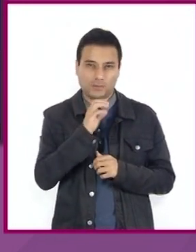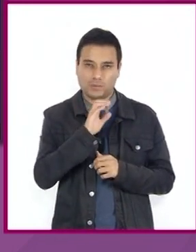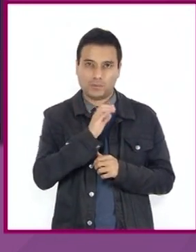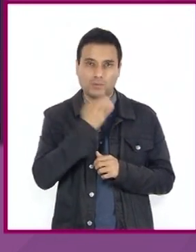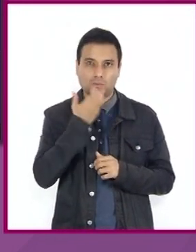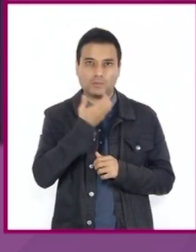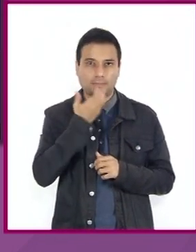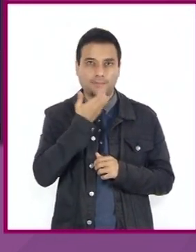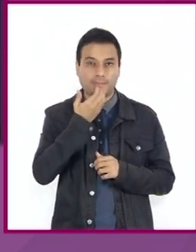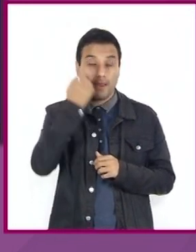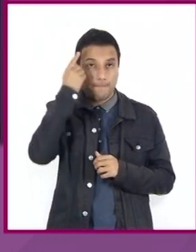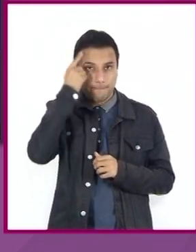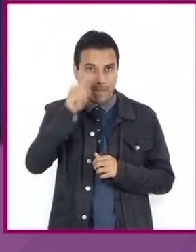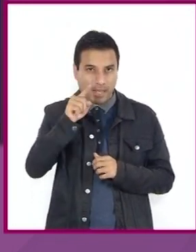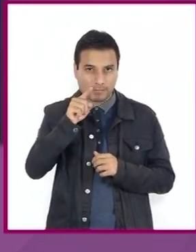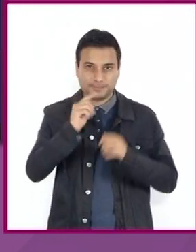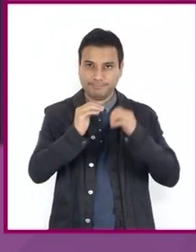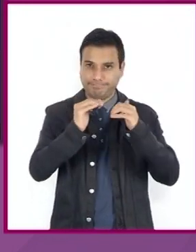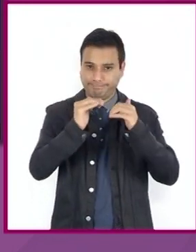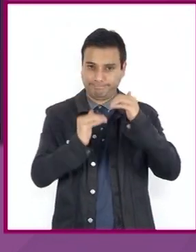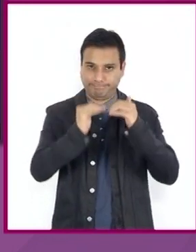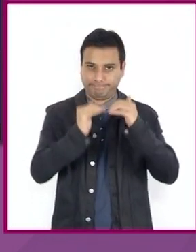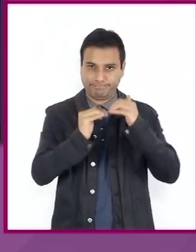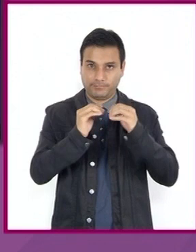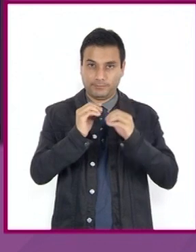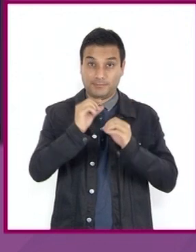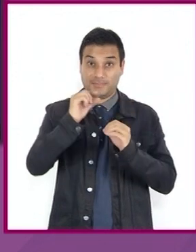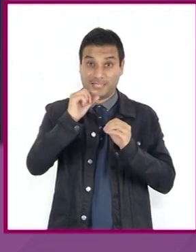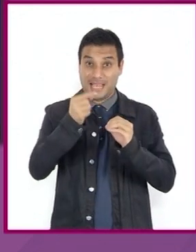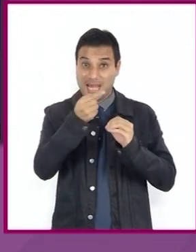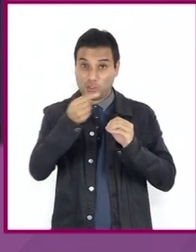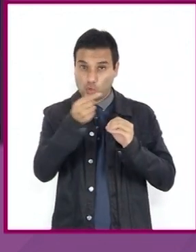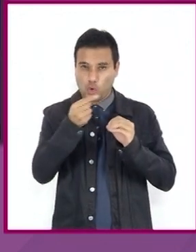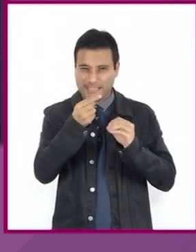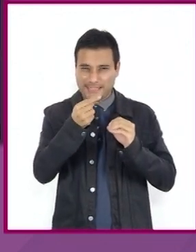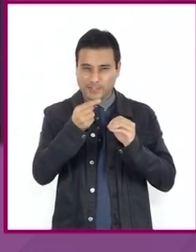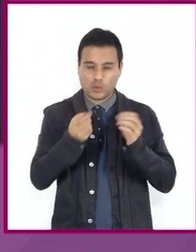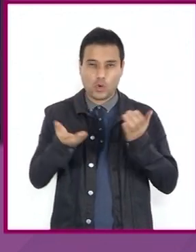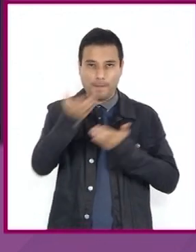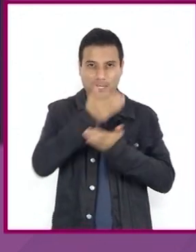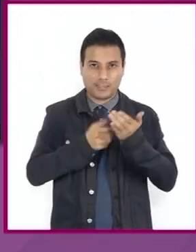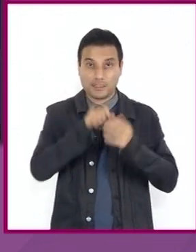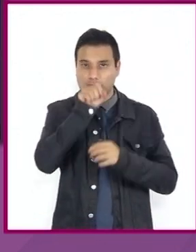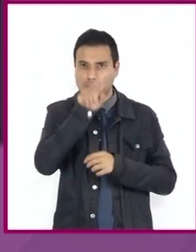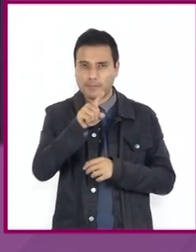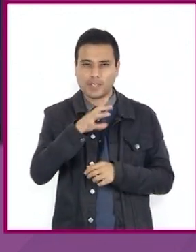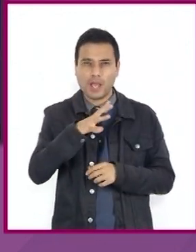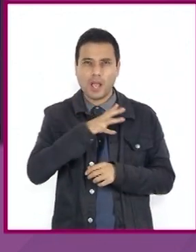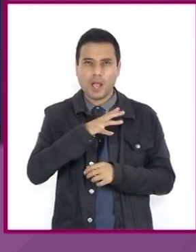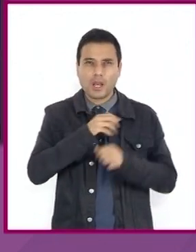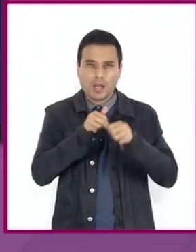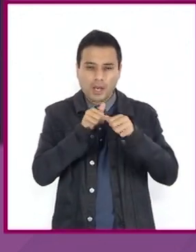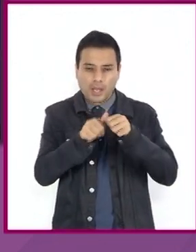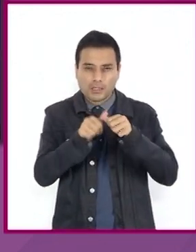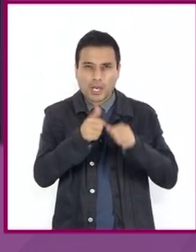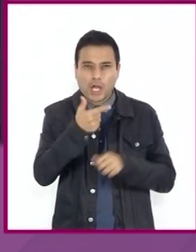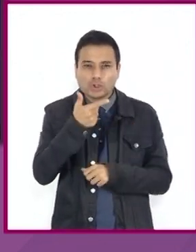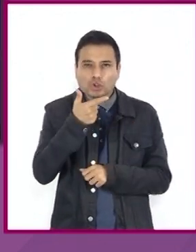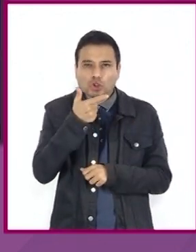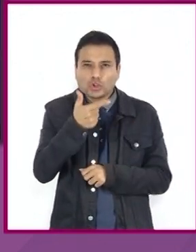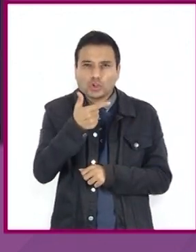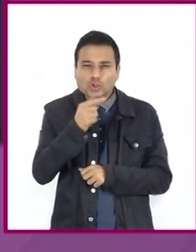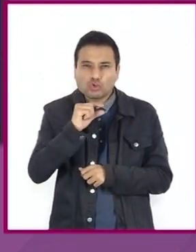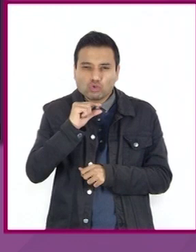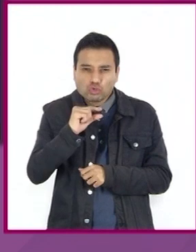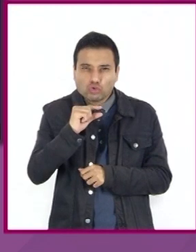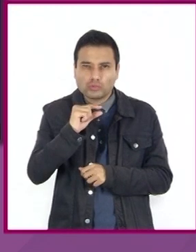para tener una mayor estabilidad compartiendo electrones. Además, aparece una G minúscula, entre paréntesis,